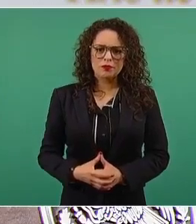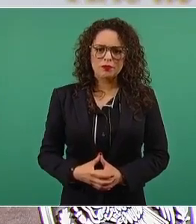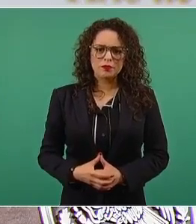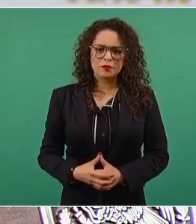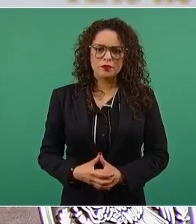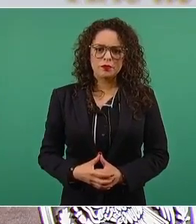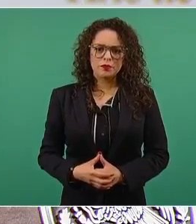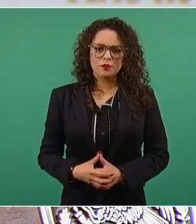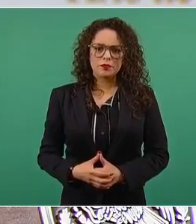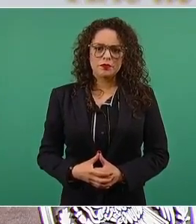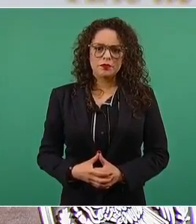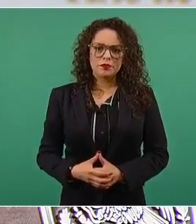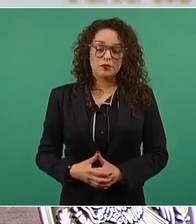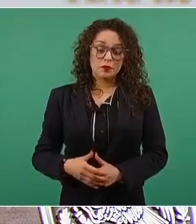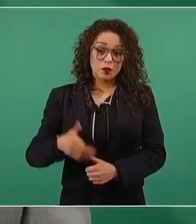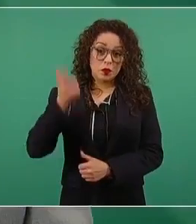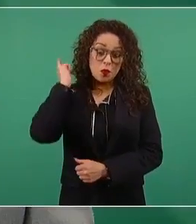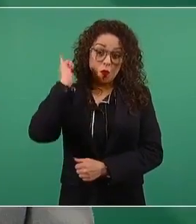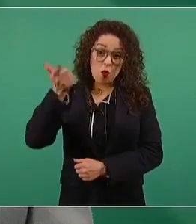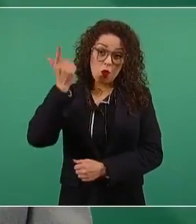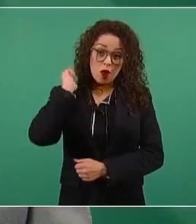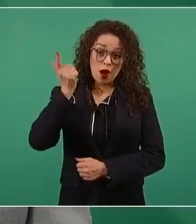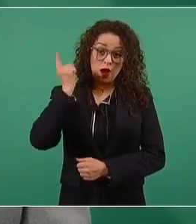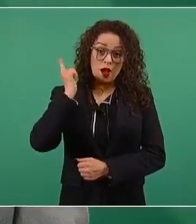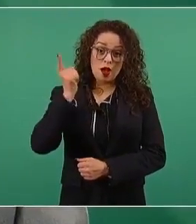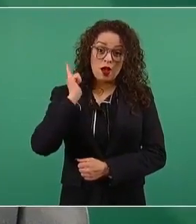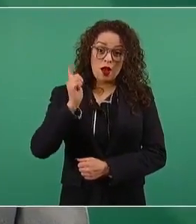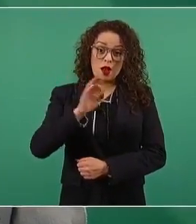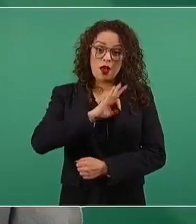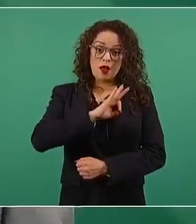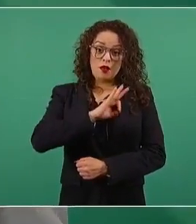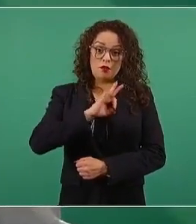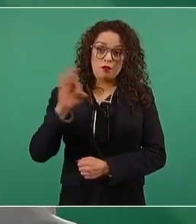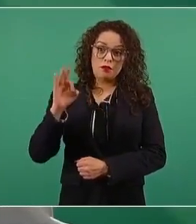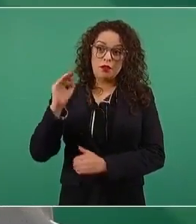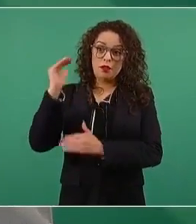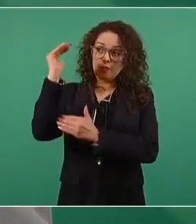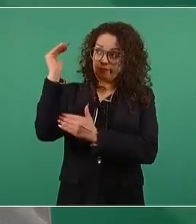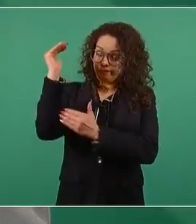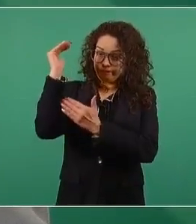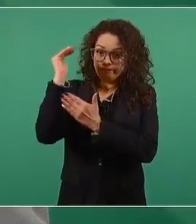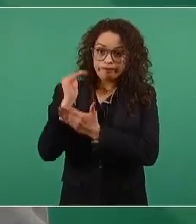Y ojalá y se remedie y se rebane